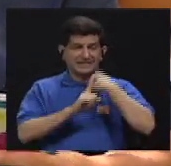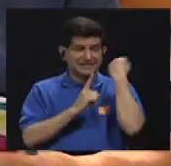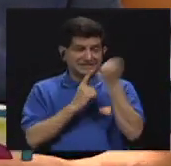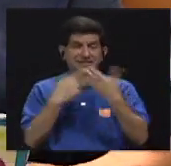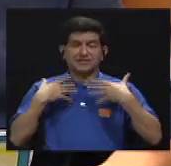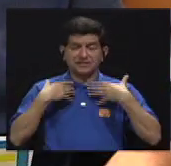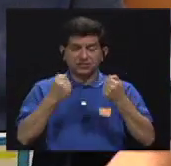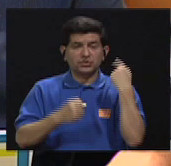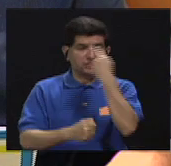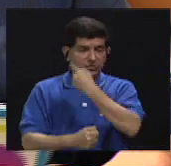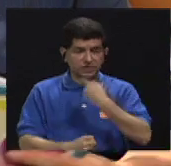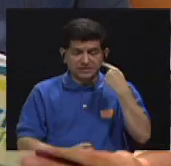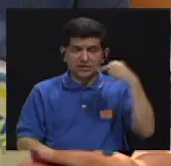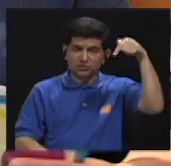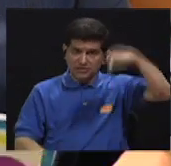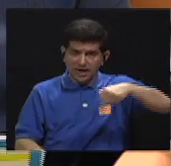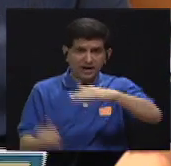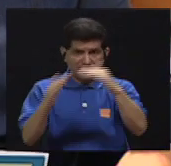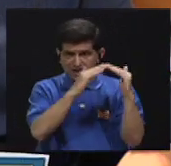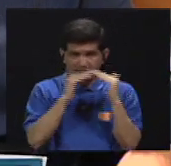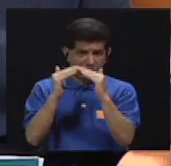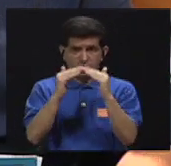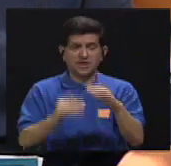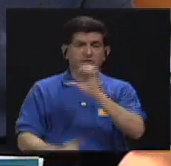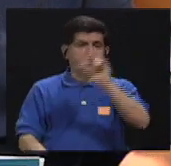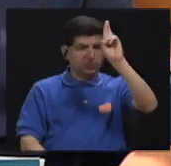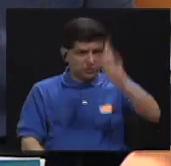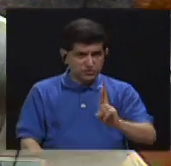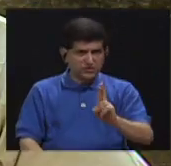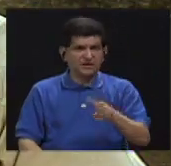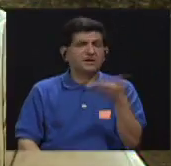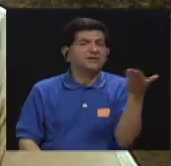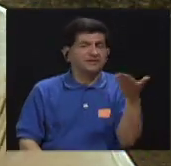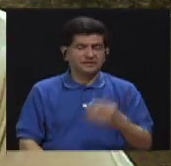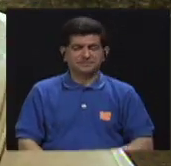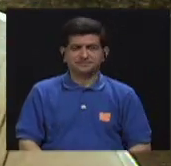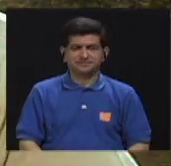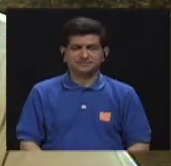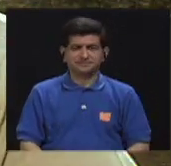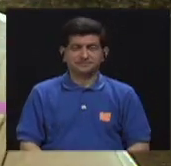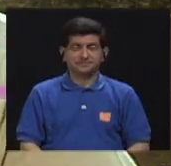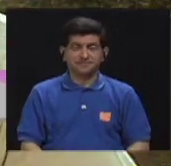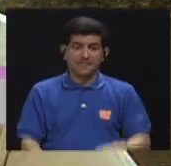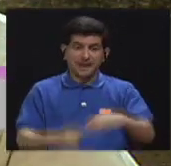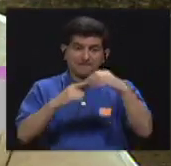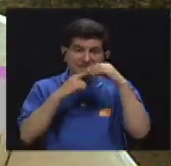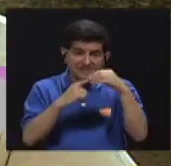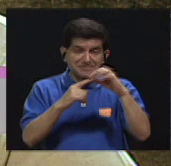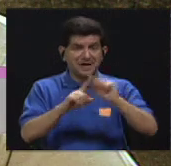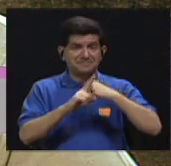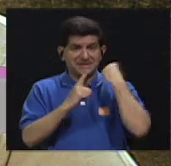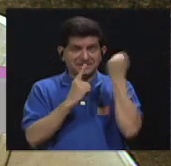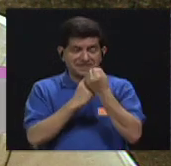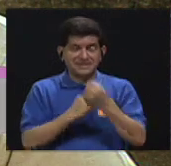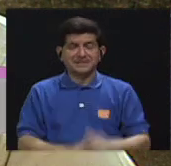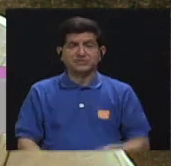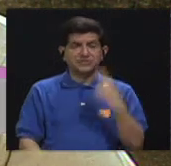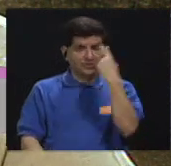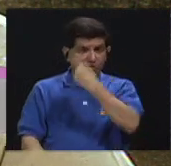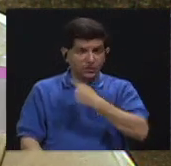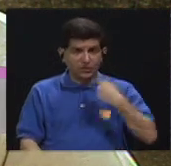de salud bucodental de nuestra población aquí en Costa Rica. Bueno, principalmente la situación bucodental pues